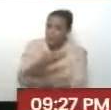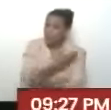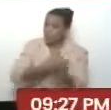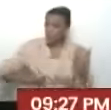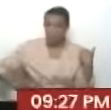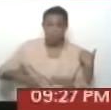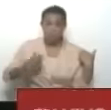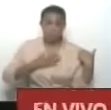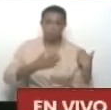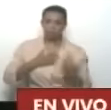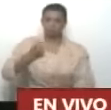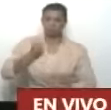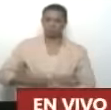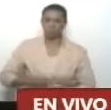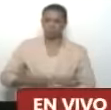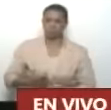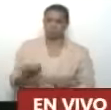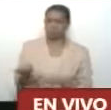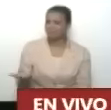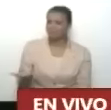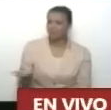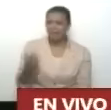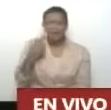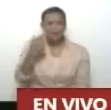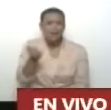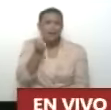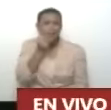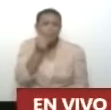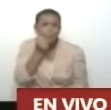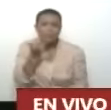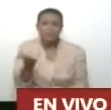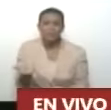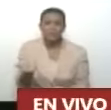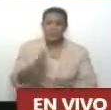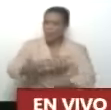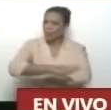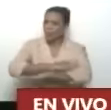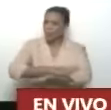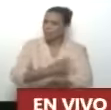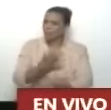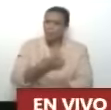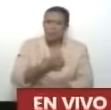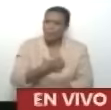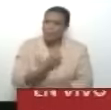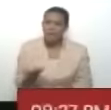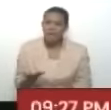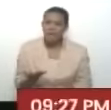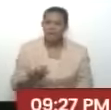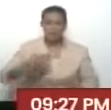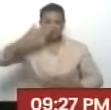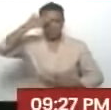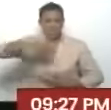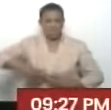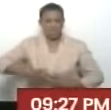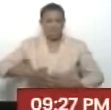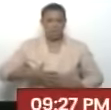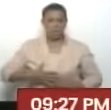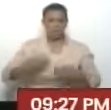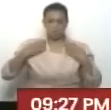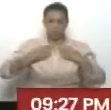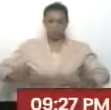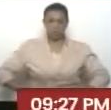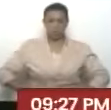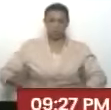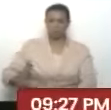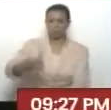no se puede poner en lo que hizo el presidente de Guyana. Vestirse de militar, poner